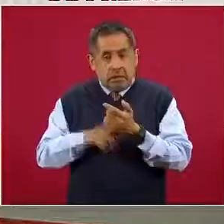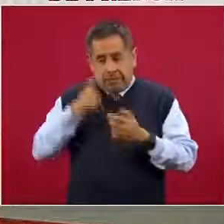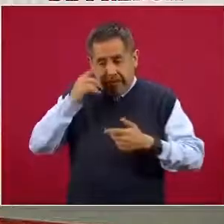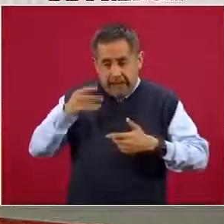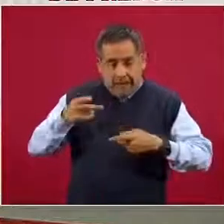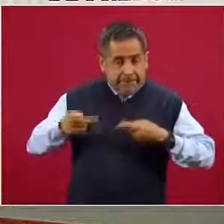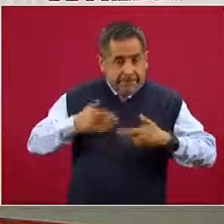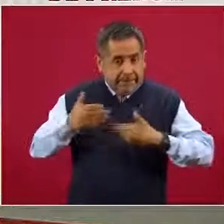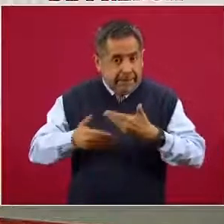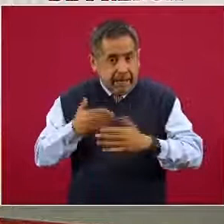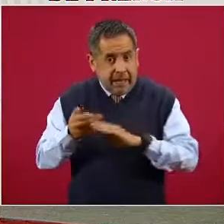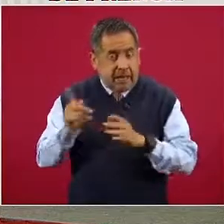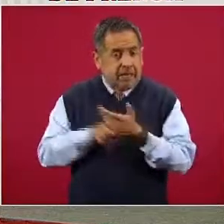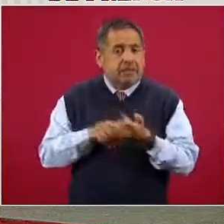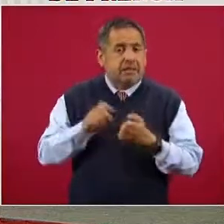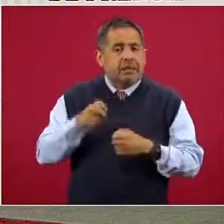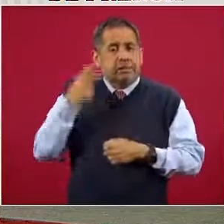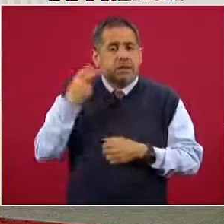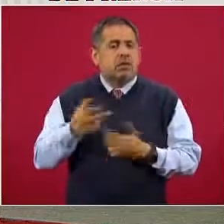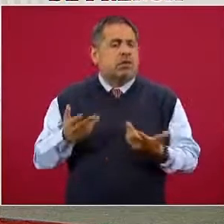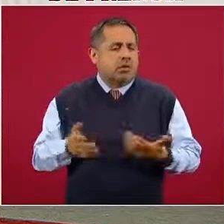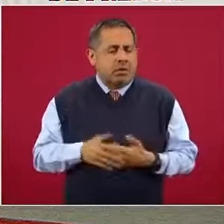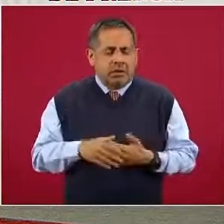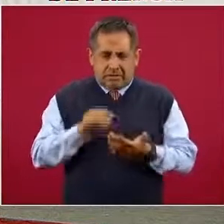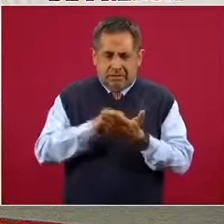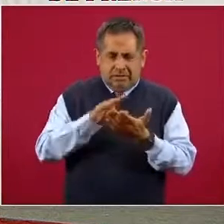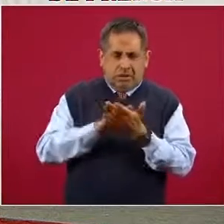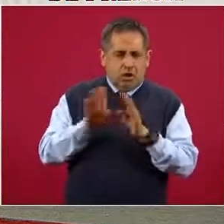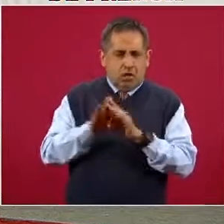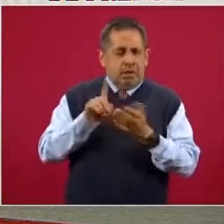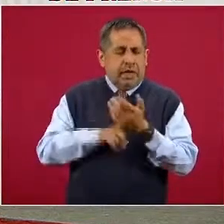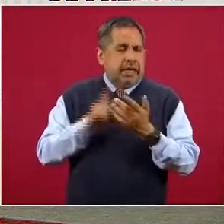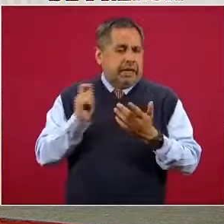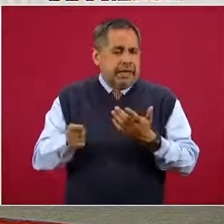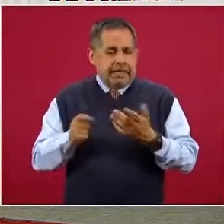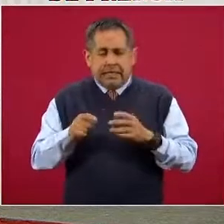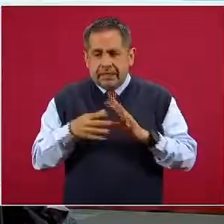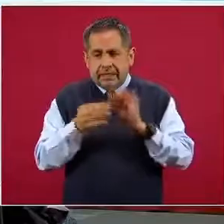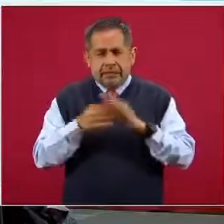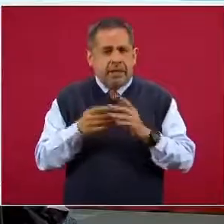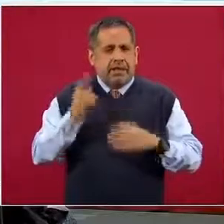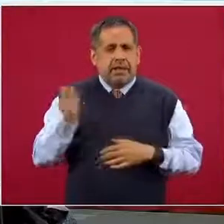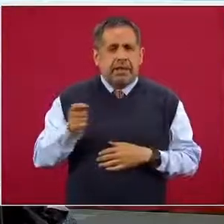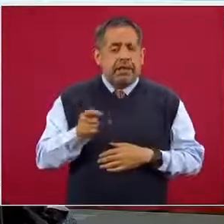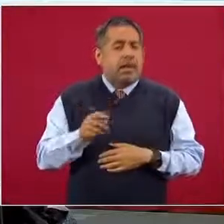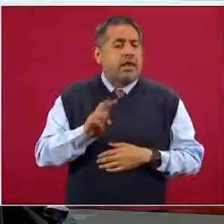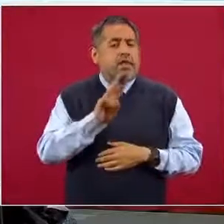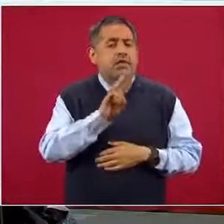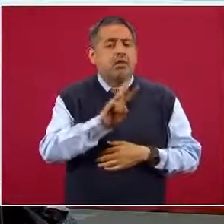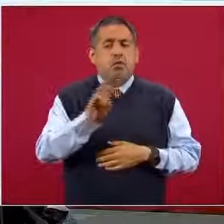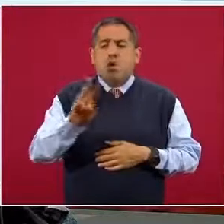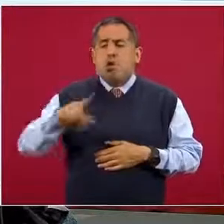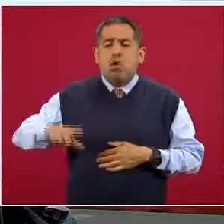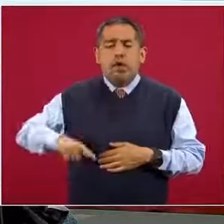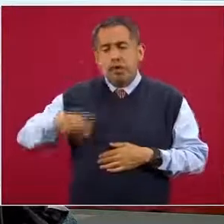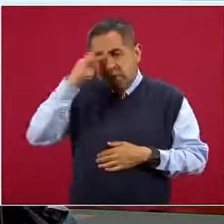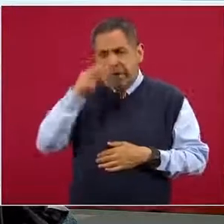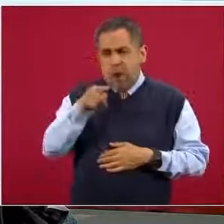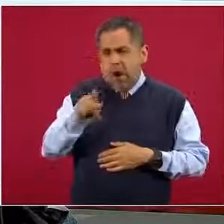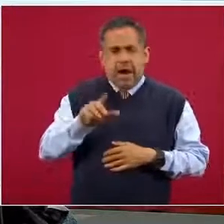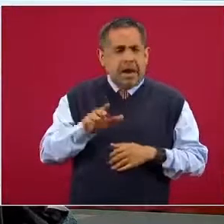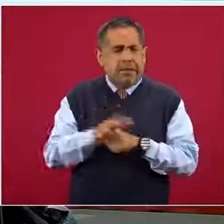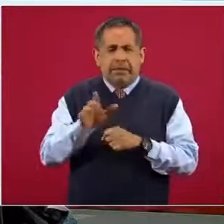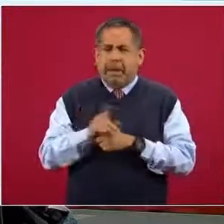en su momento de la epidemia en México, los encuentran ustedes disponibles en la página del Gobierno de